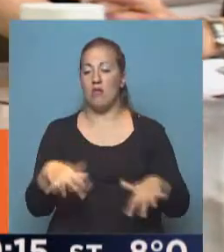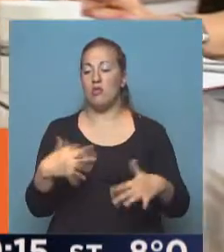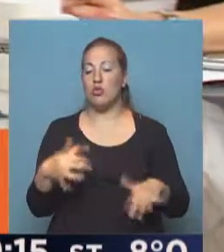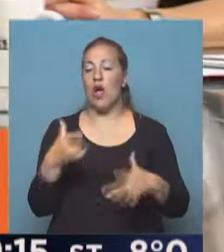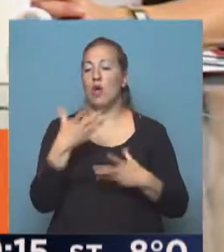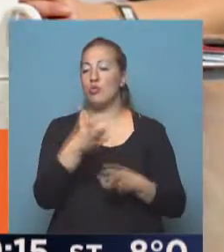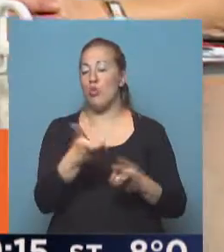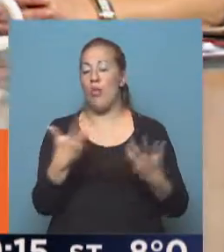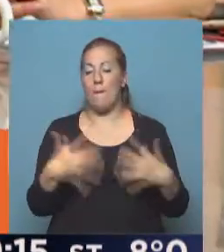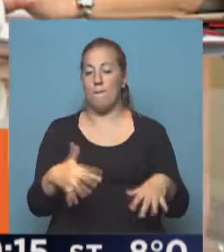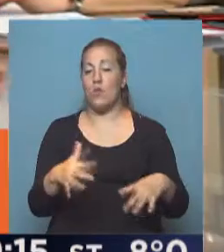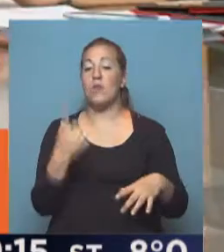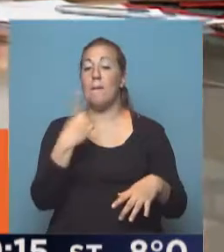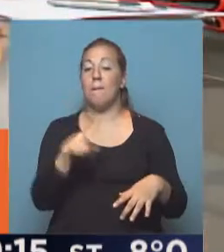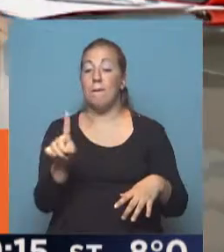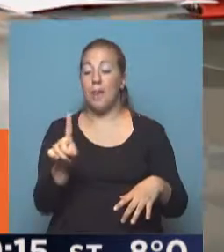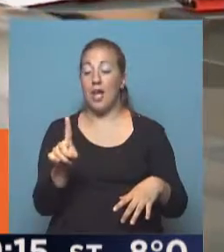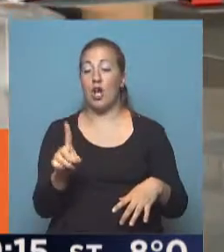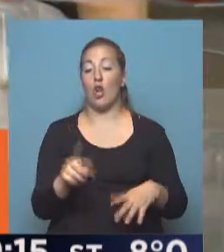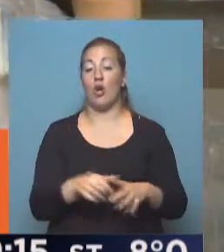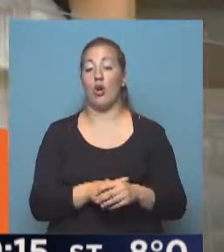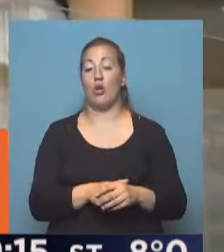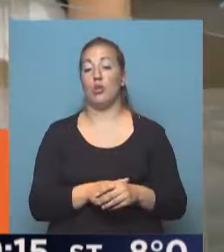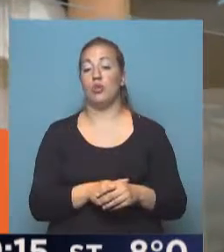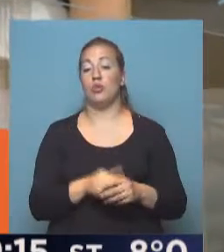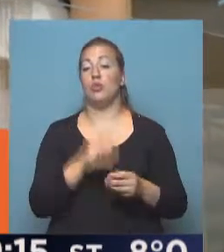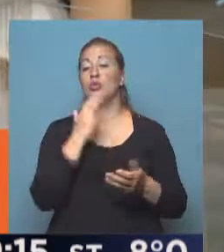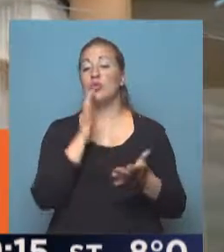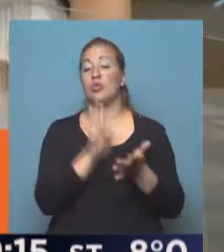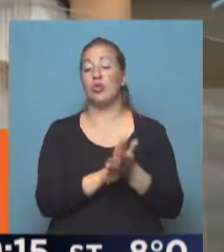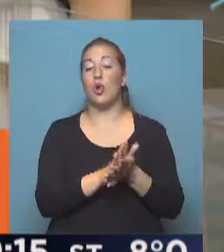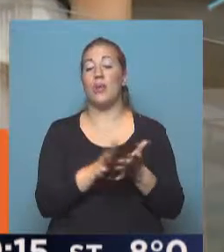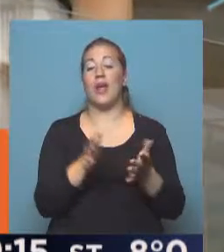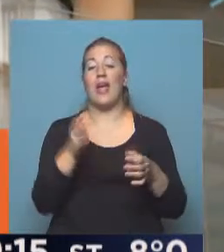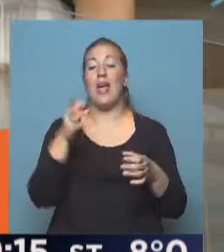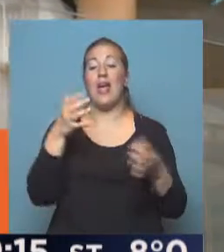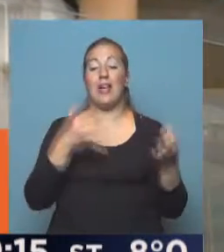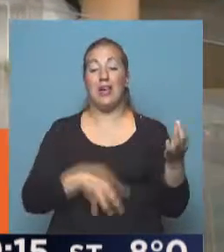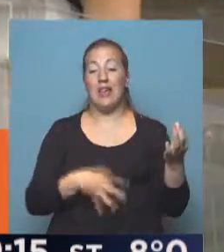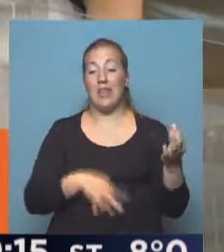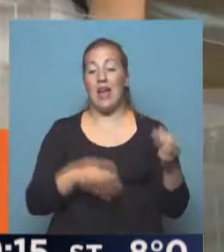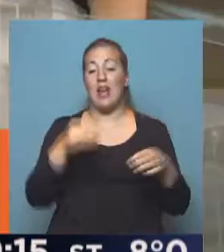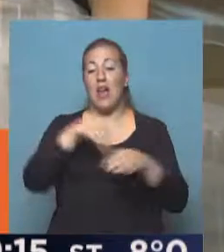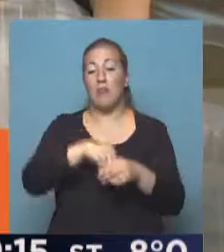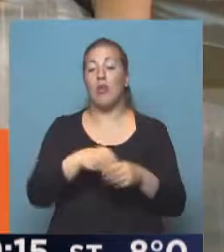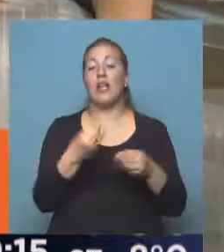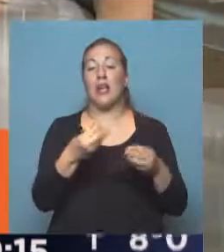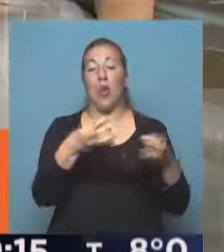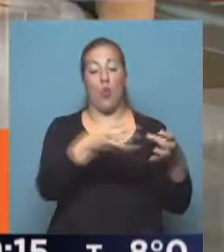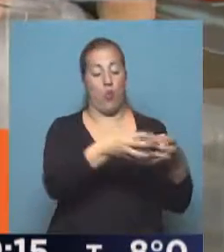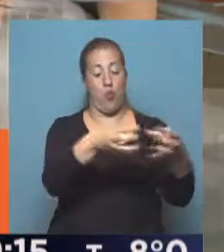pero a nivel de la participación guitarrística lo que hacemos es distribuir grupos